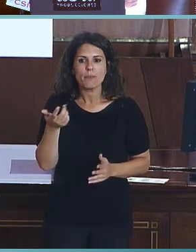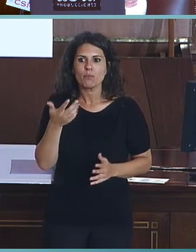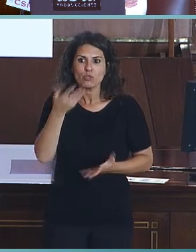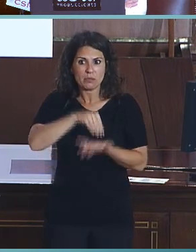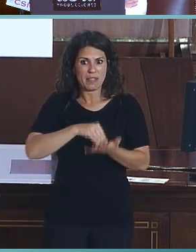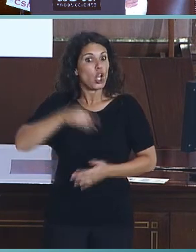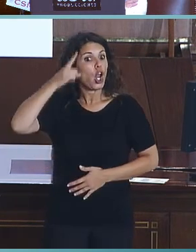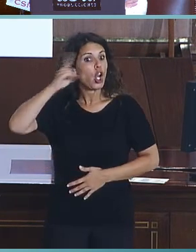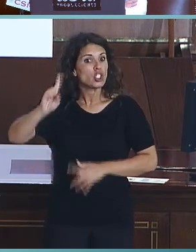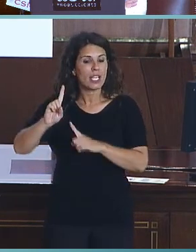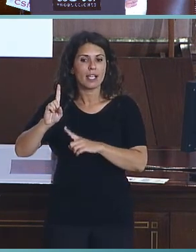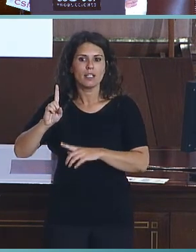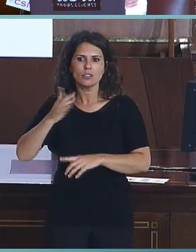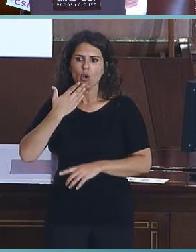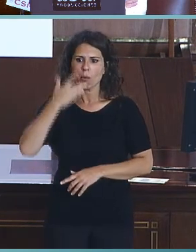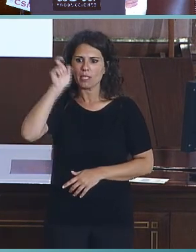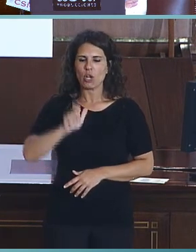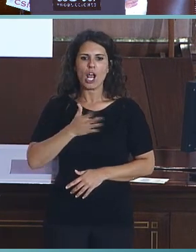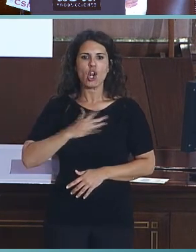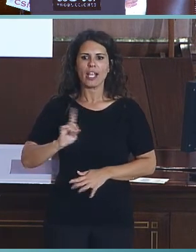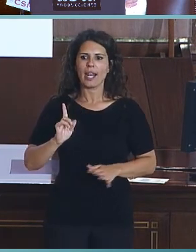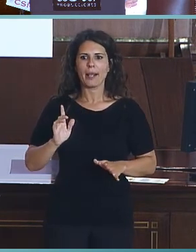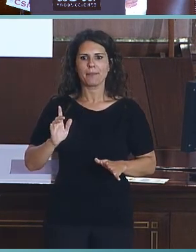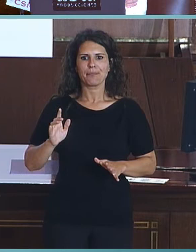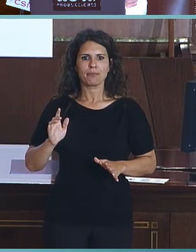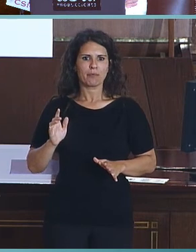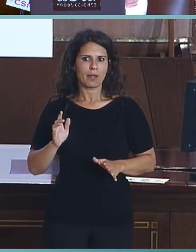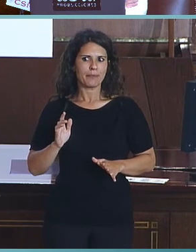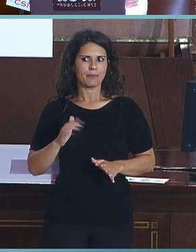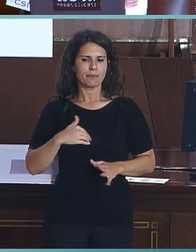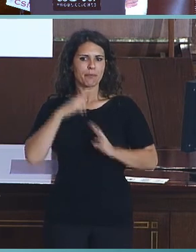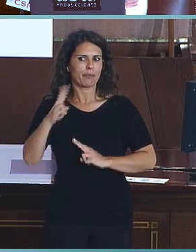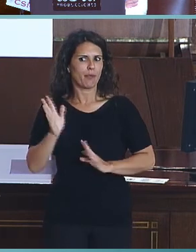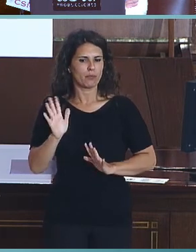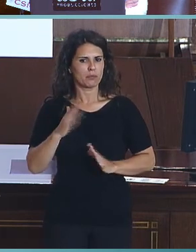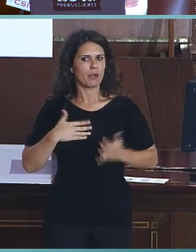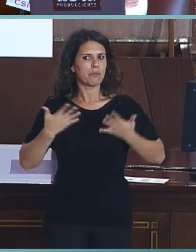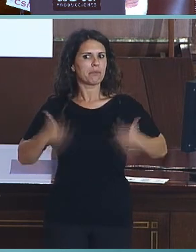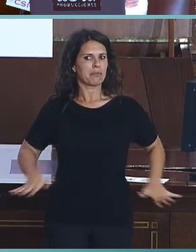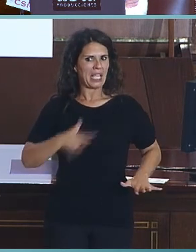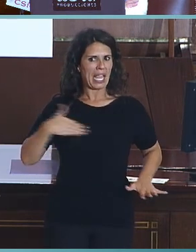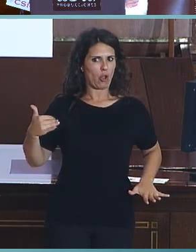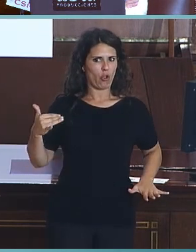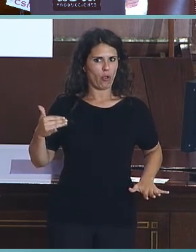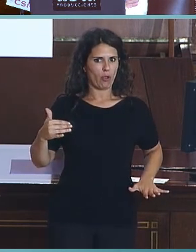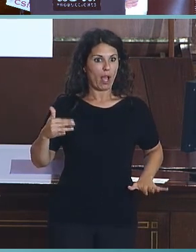Quienes contestan se mojan y se mojan con una